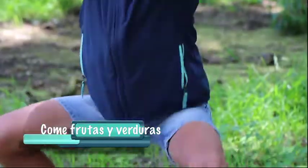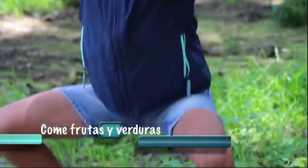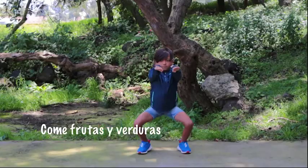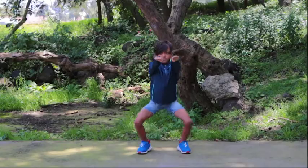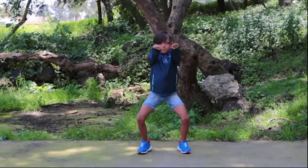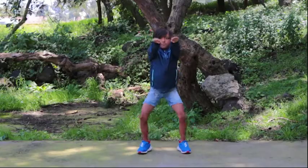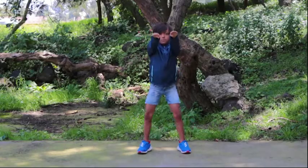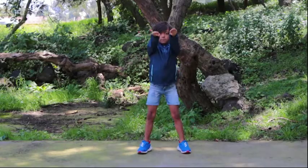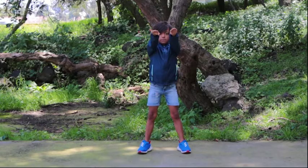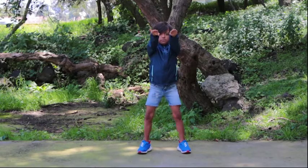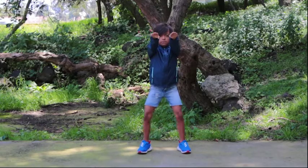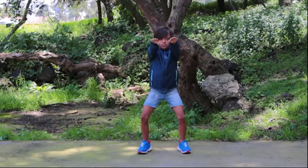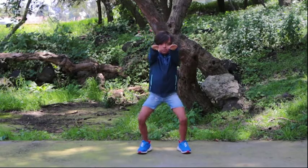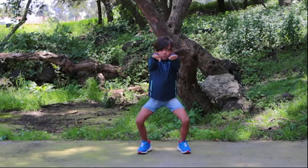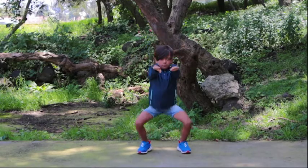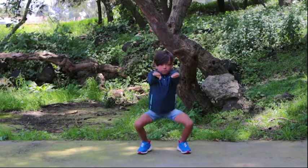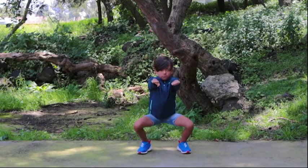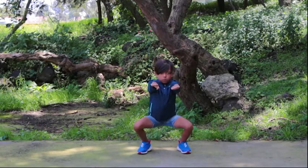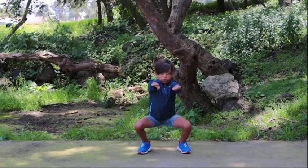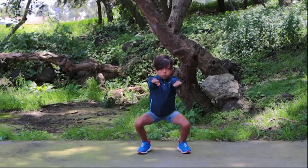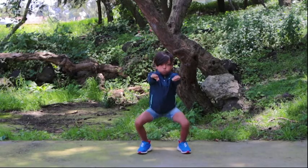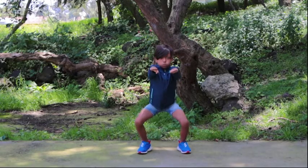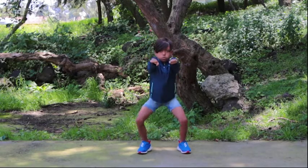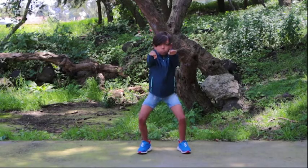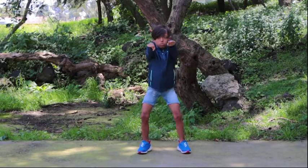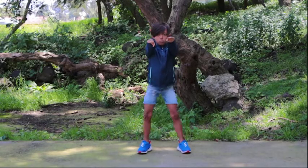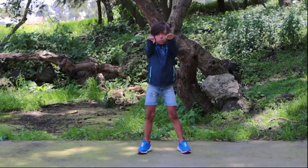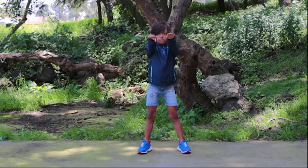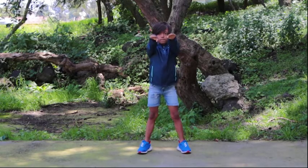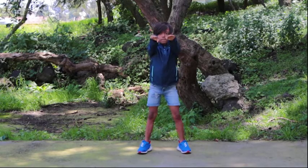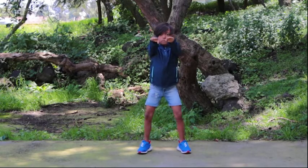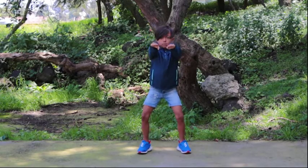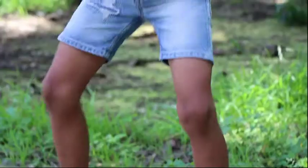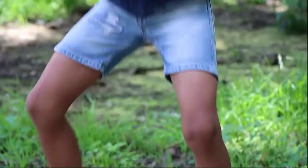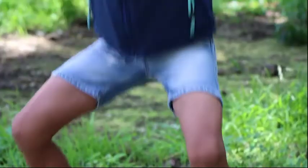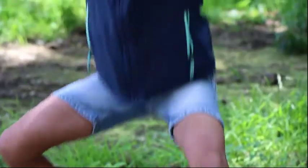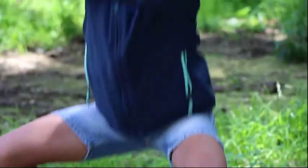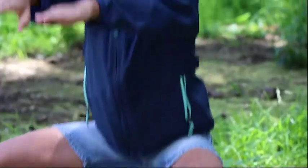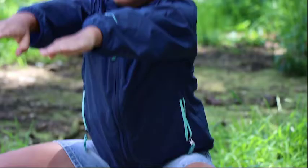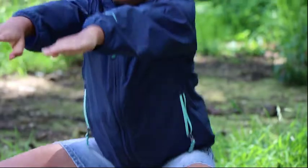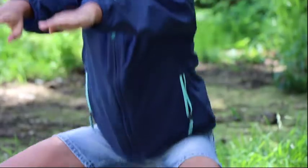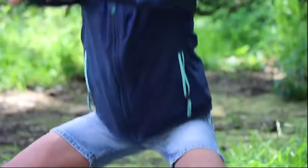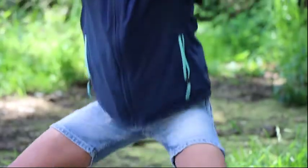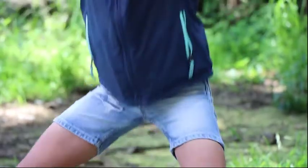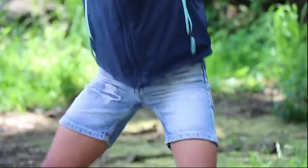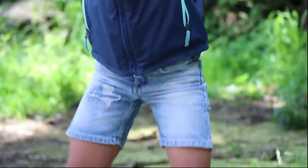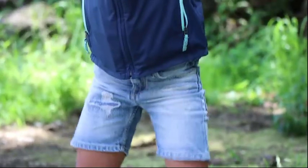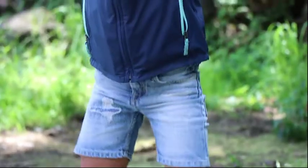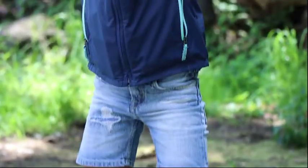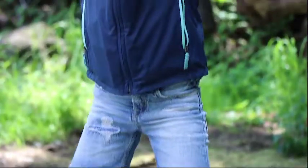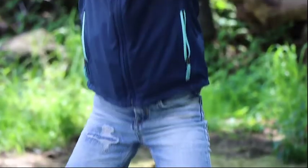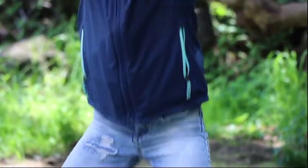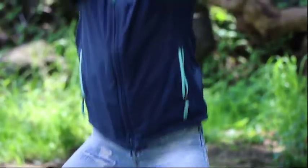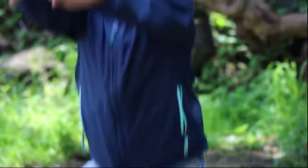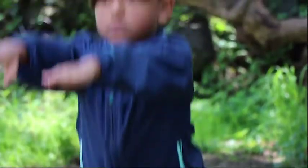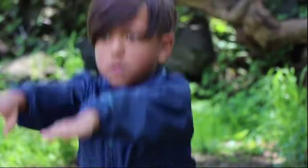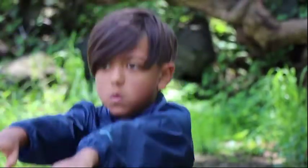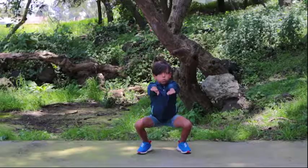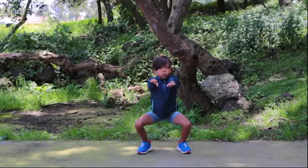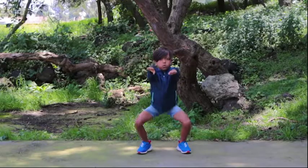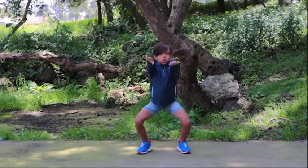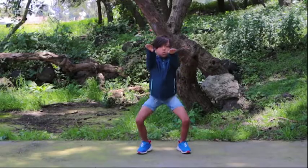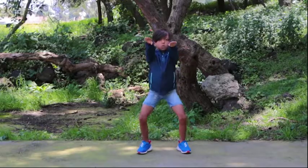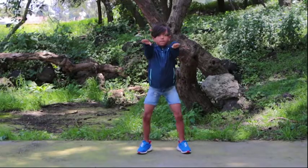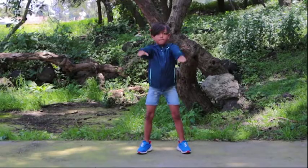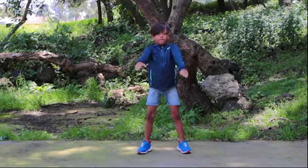Bien, otra más, bien trabajado, respira, bien, una más,